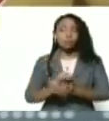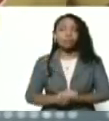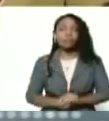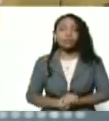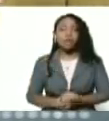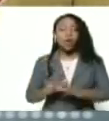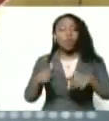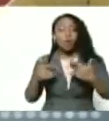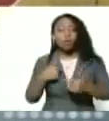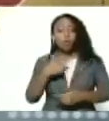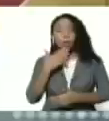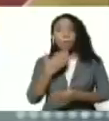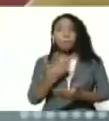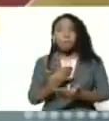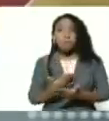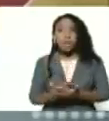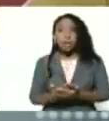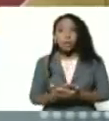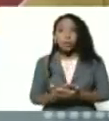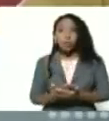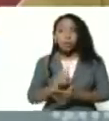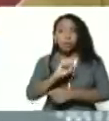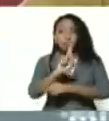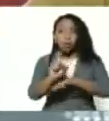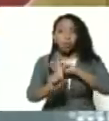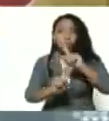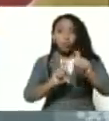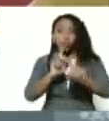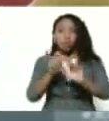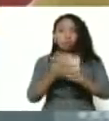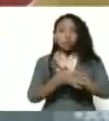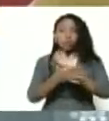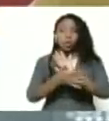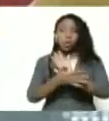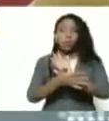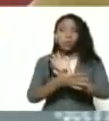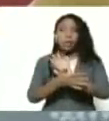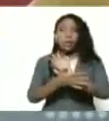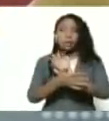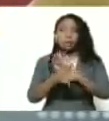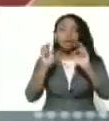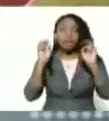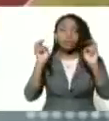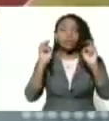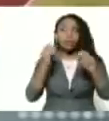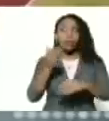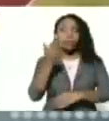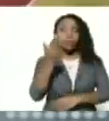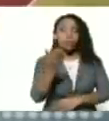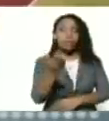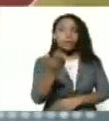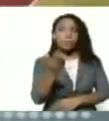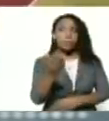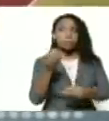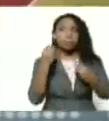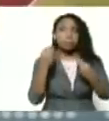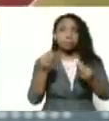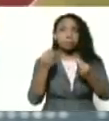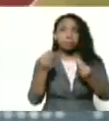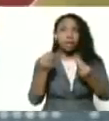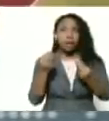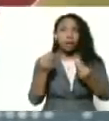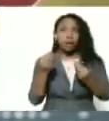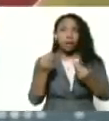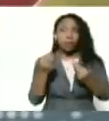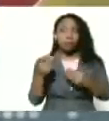cual yo le pido una audiencia con usted para reunirnos con los productores, con usted para